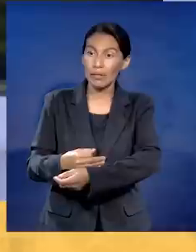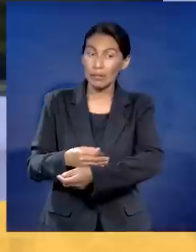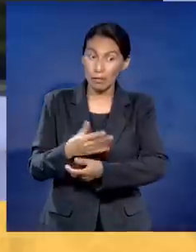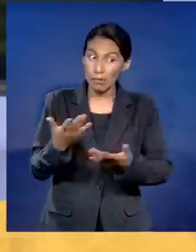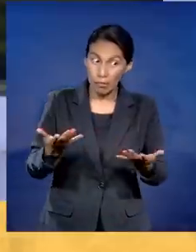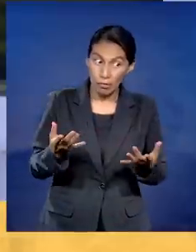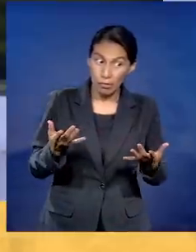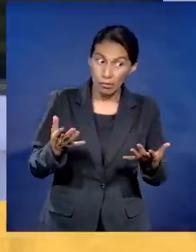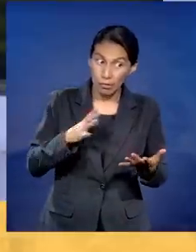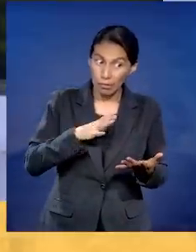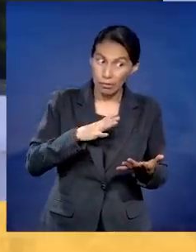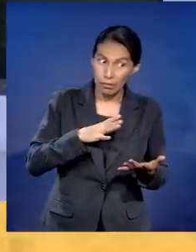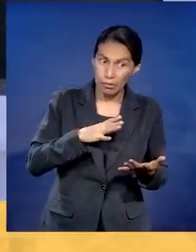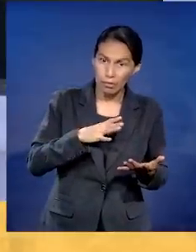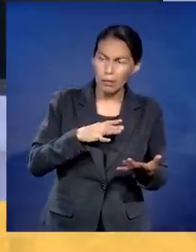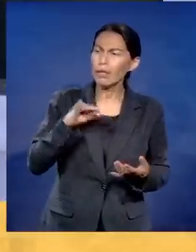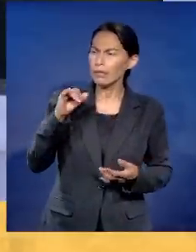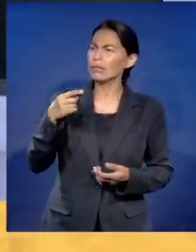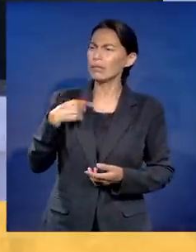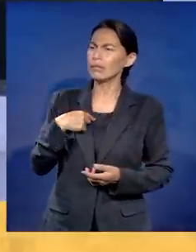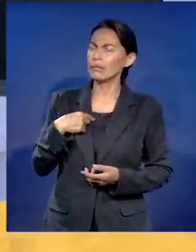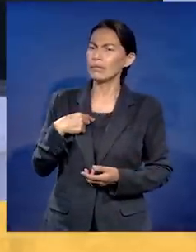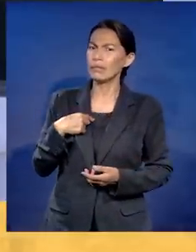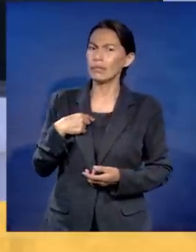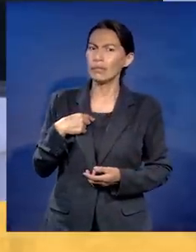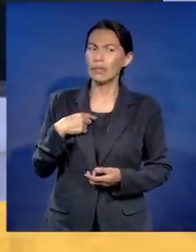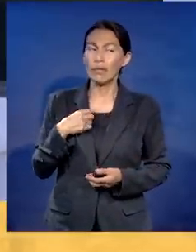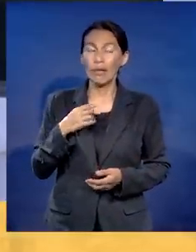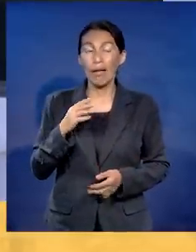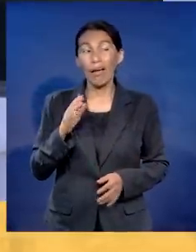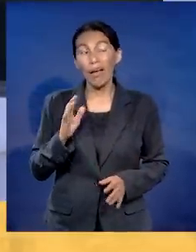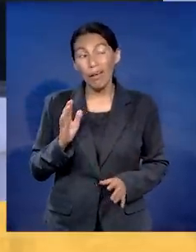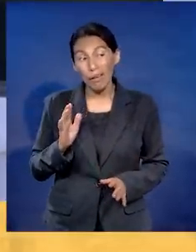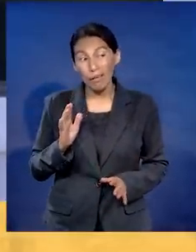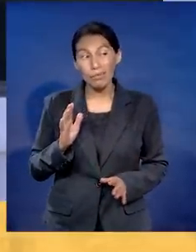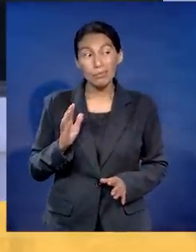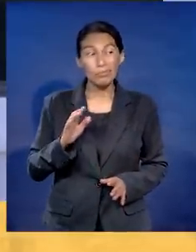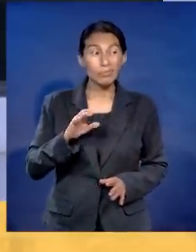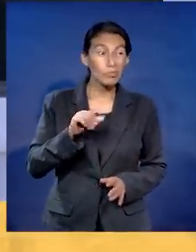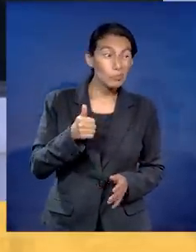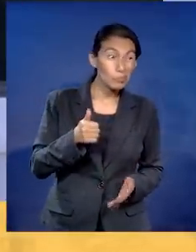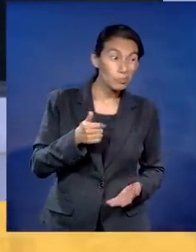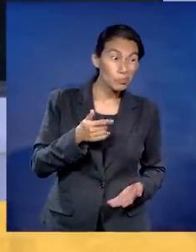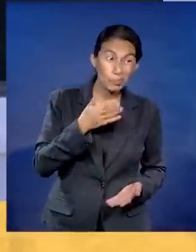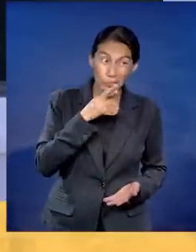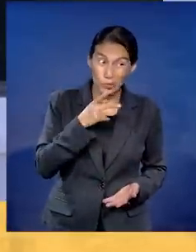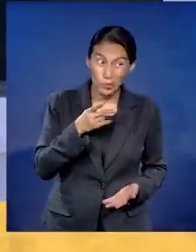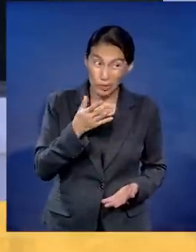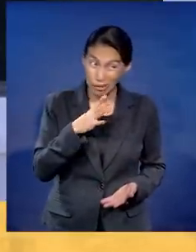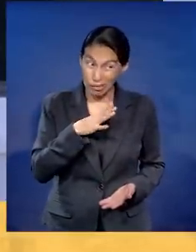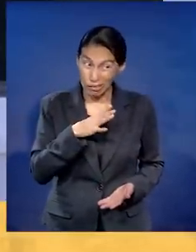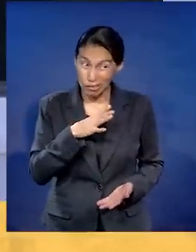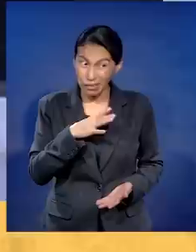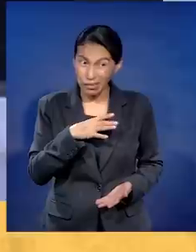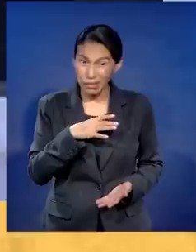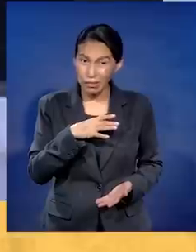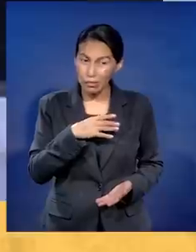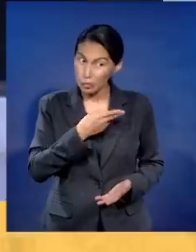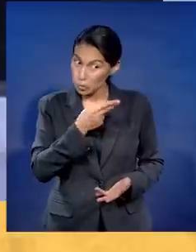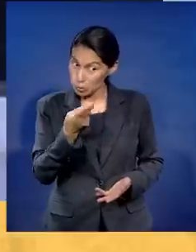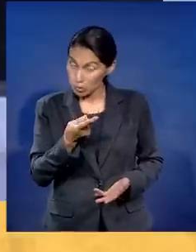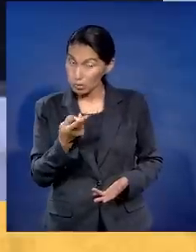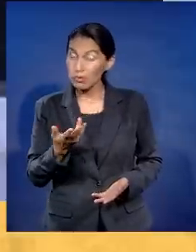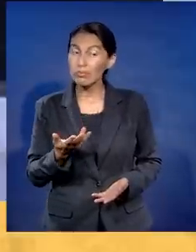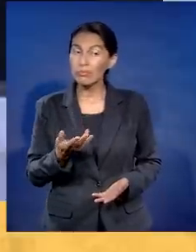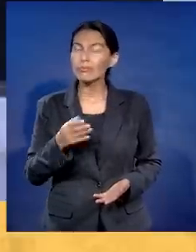se encarga de la vida familiar? Le digo, sí, soy yo. Me ve y dice, ah, como diciendo, ¿no hay